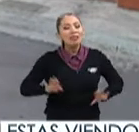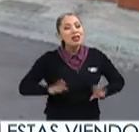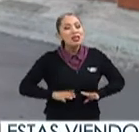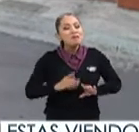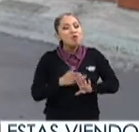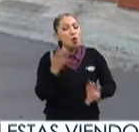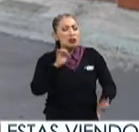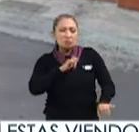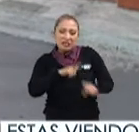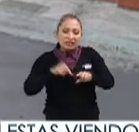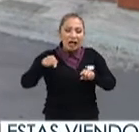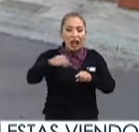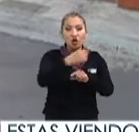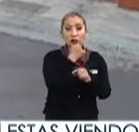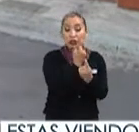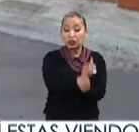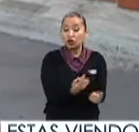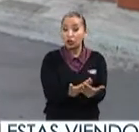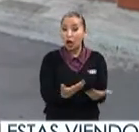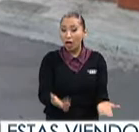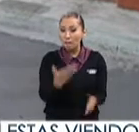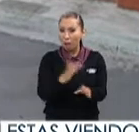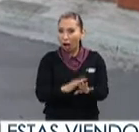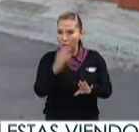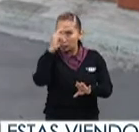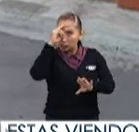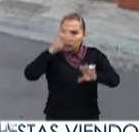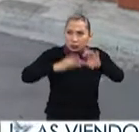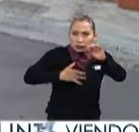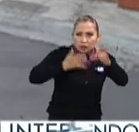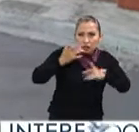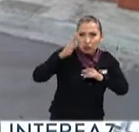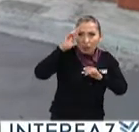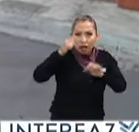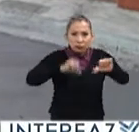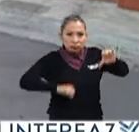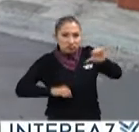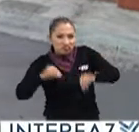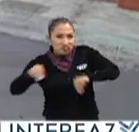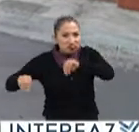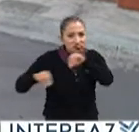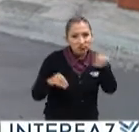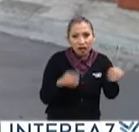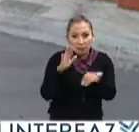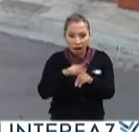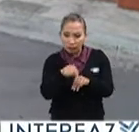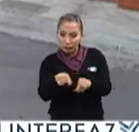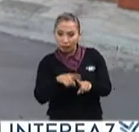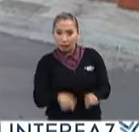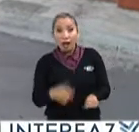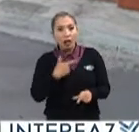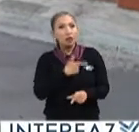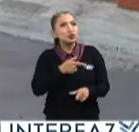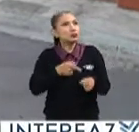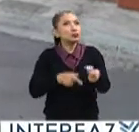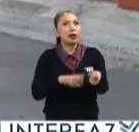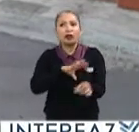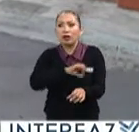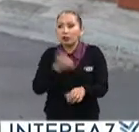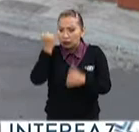características muy particulares en estos tipos de niños. Son niños más perceptivos, niños más activos, niños que les